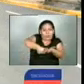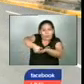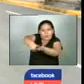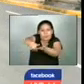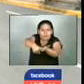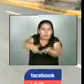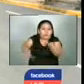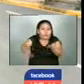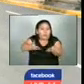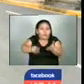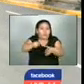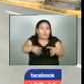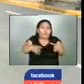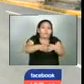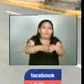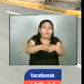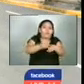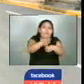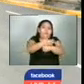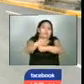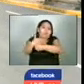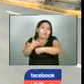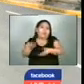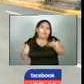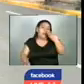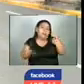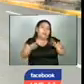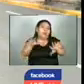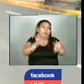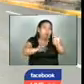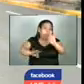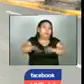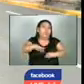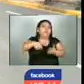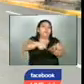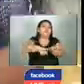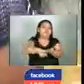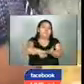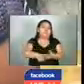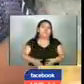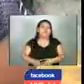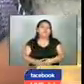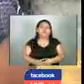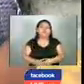por lo que estos partidos políticos podrían recuperar alguna de ellas.